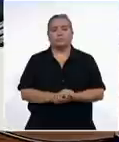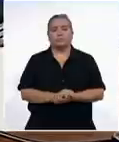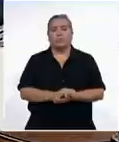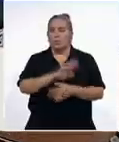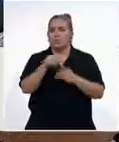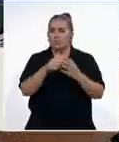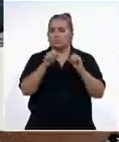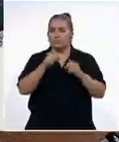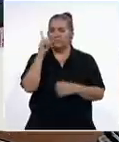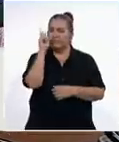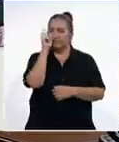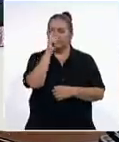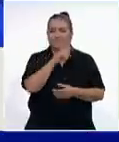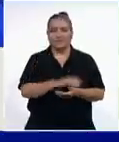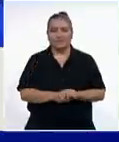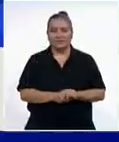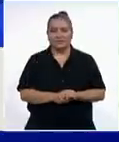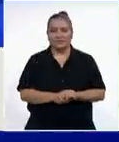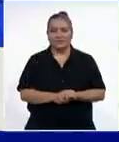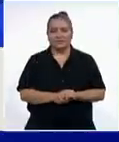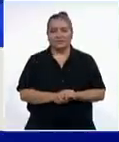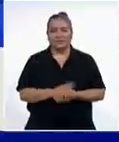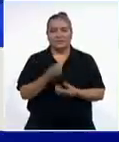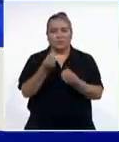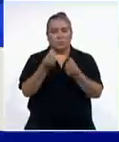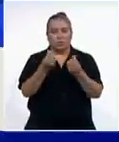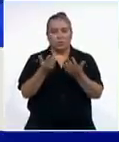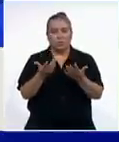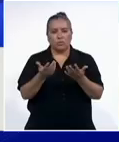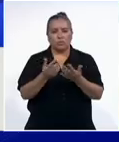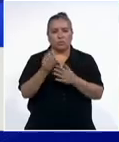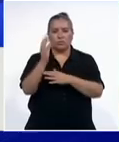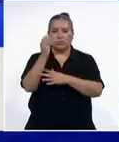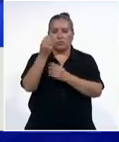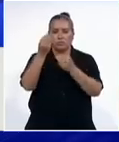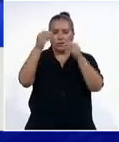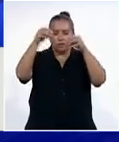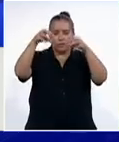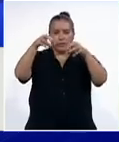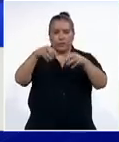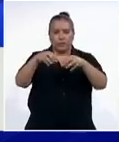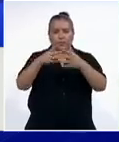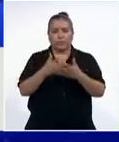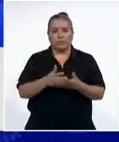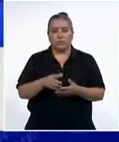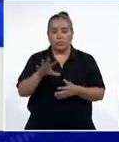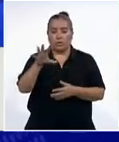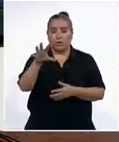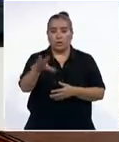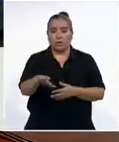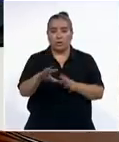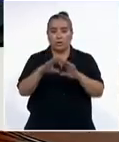Todo es posible, pero muy difícil, ¿eh? Están con polvo y están con una caída de polvo que, o sea, que agarras sí, el globo, trata